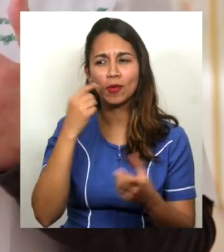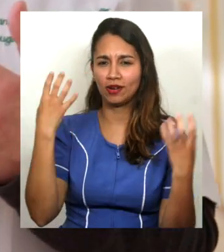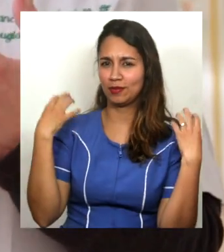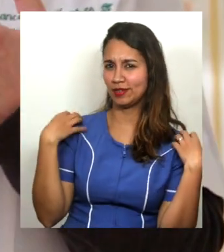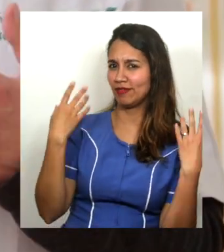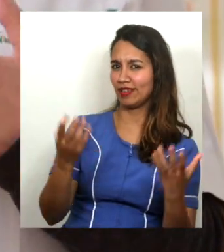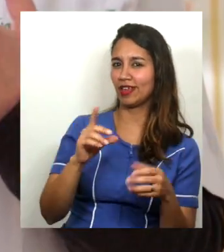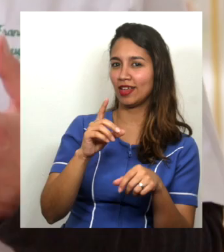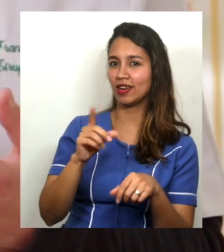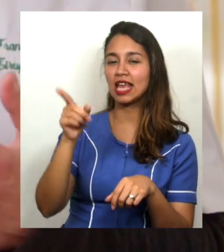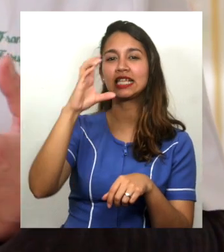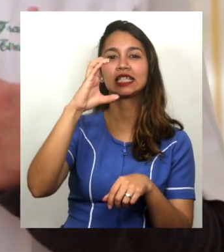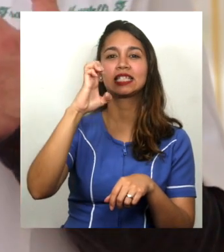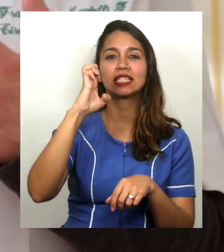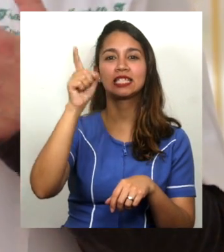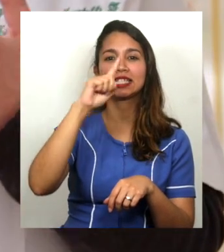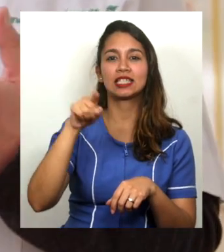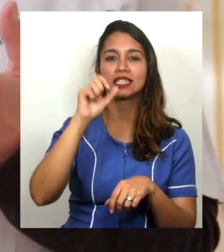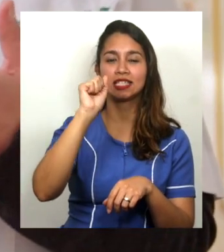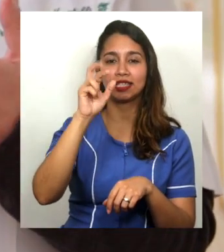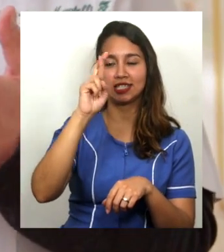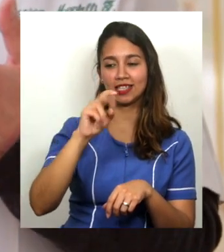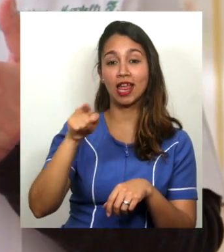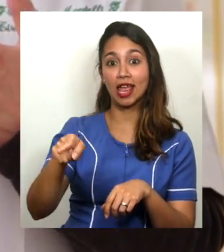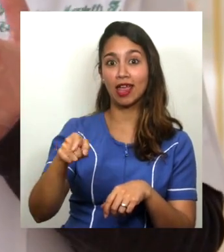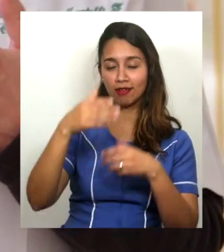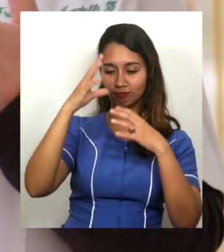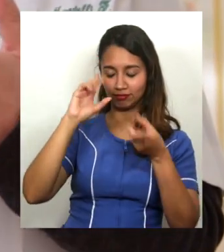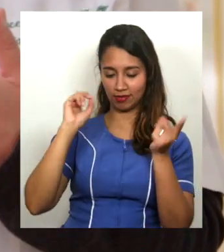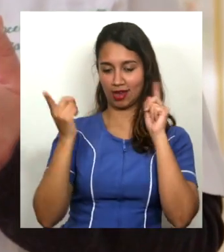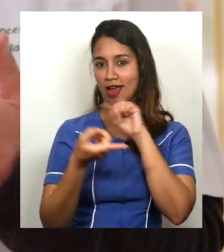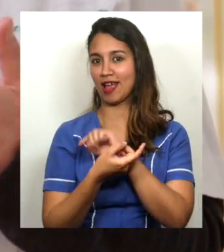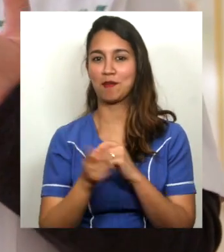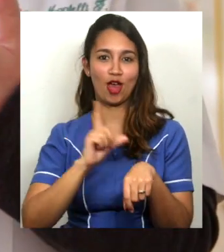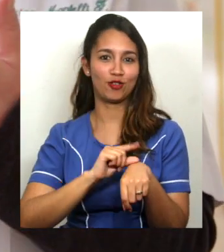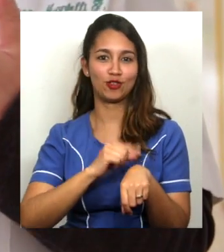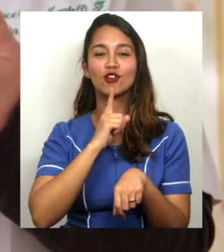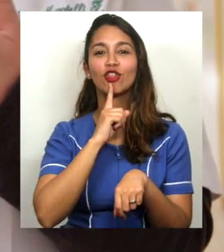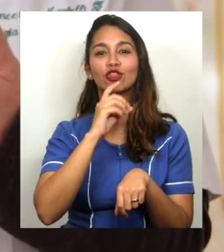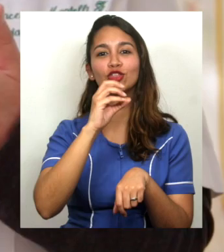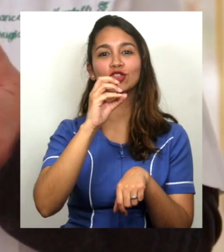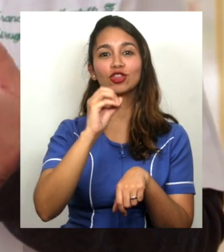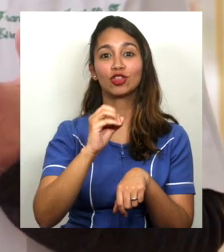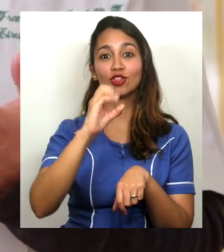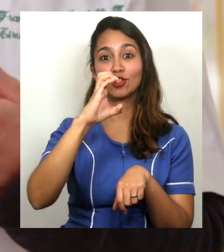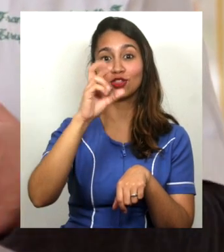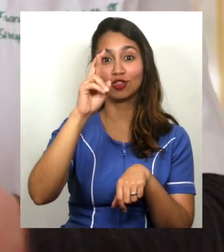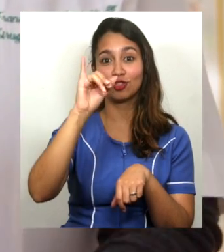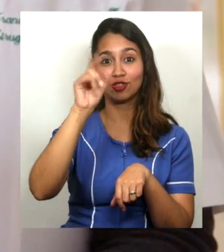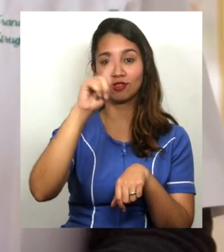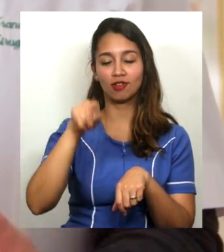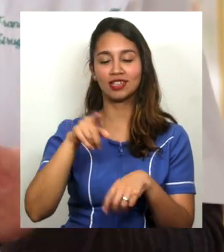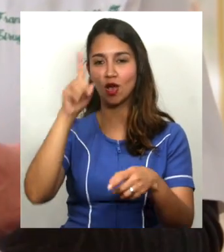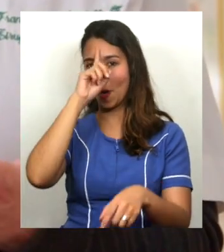la región es César Órdenes, quien por medio de su personaje Dr. Tocris se pasea por las distintas salas del Hospital